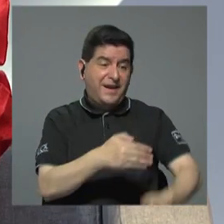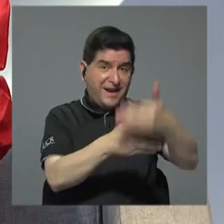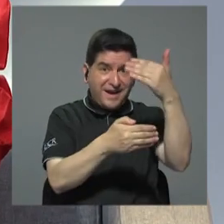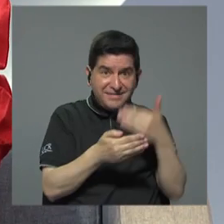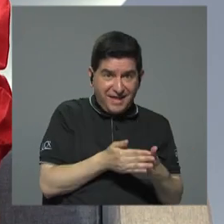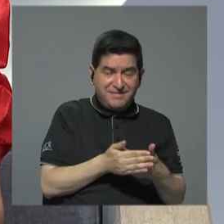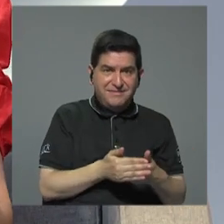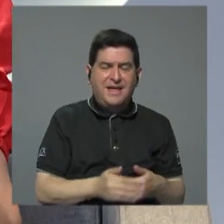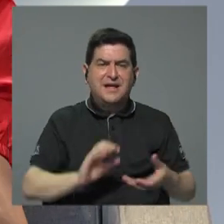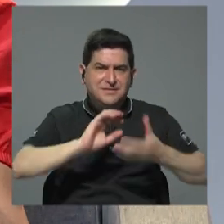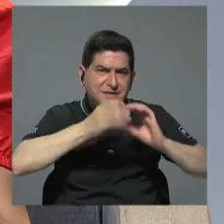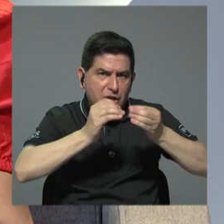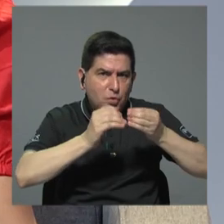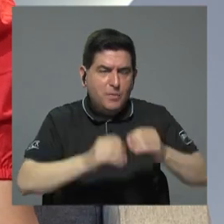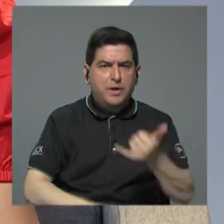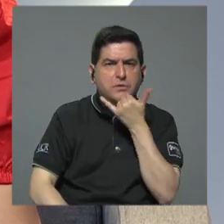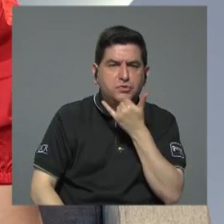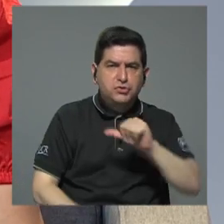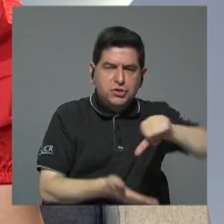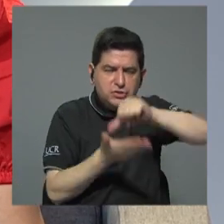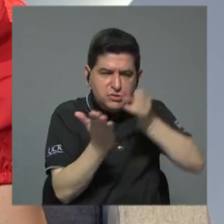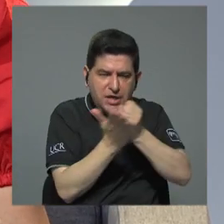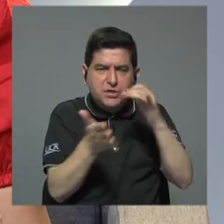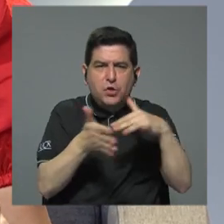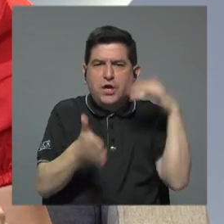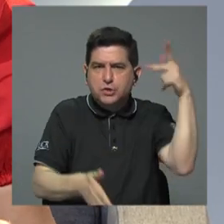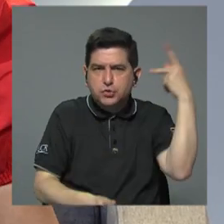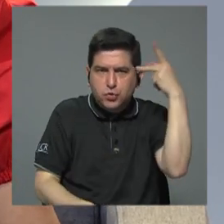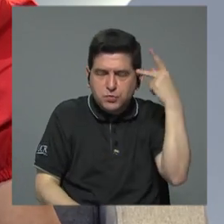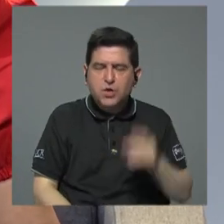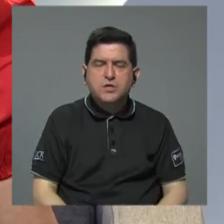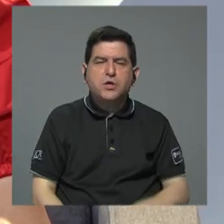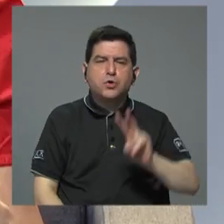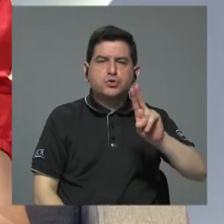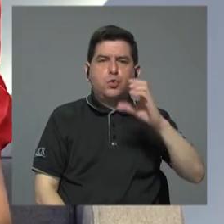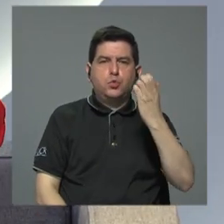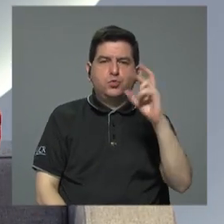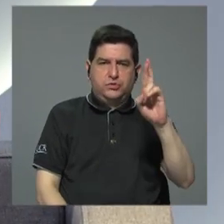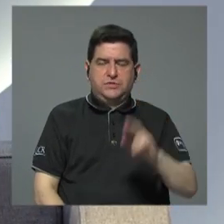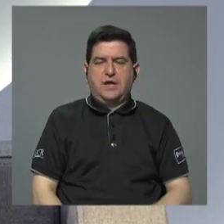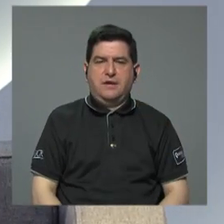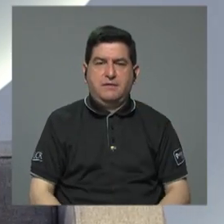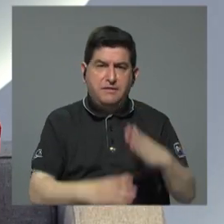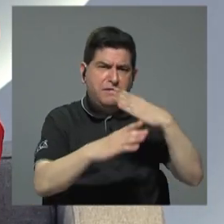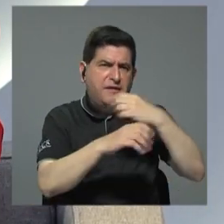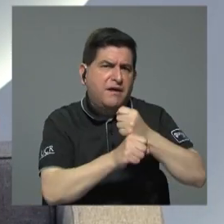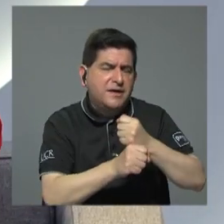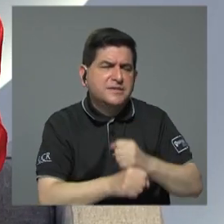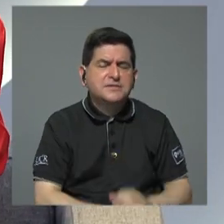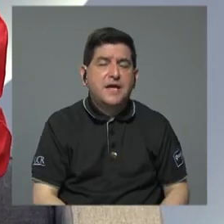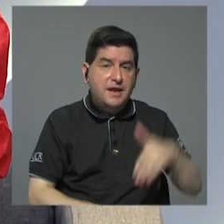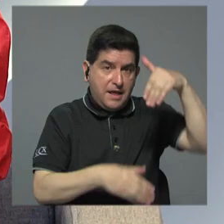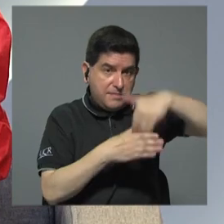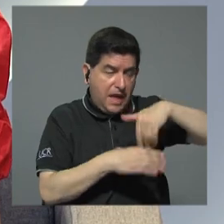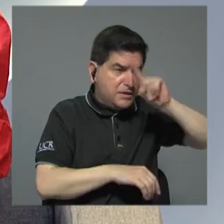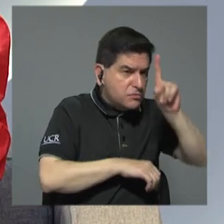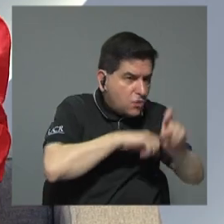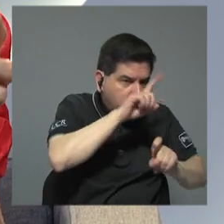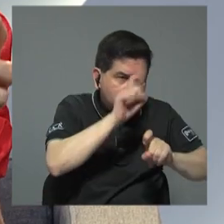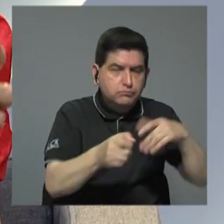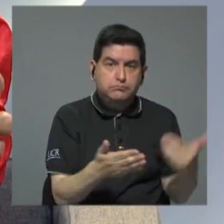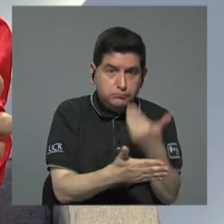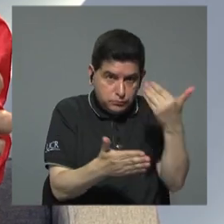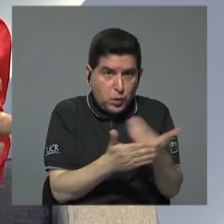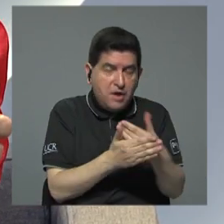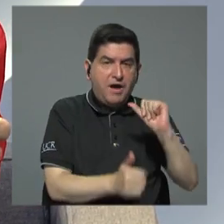del dato, porque resulta que el Centro de Investigación y Estudios Políticos de la Universidad de Costa Rica hizo una, dentro de su encuesta más